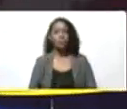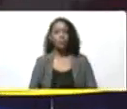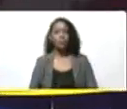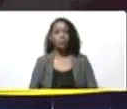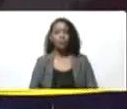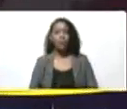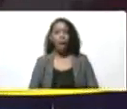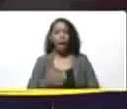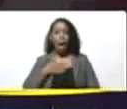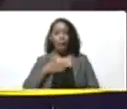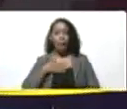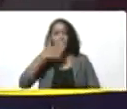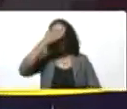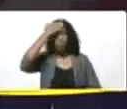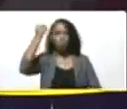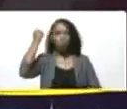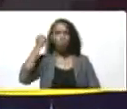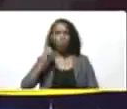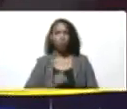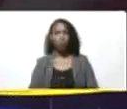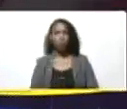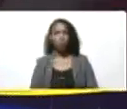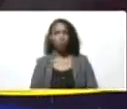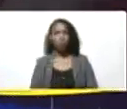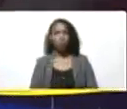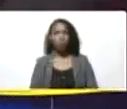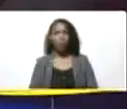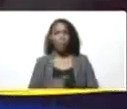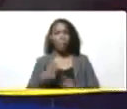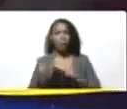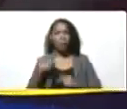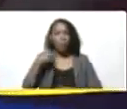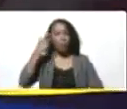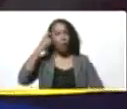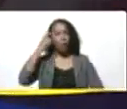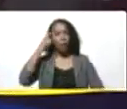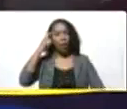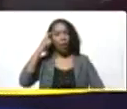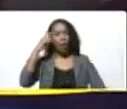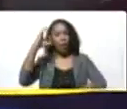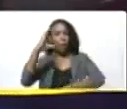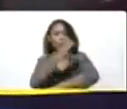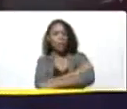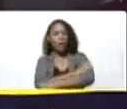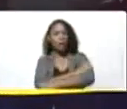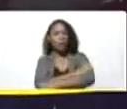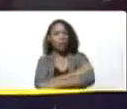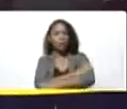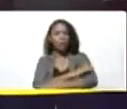Se me había olvidado. Lo recordé cuando hablaba el capitán